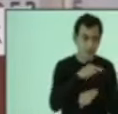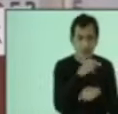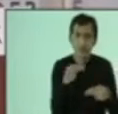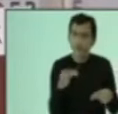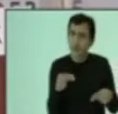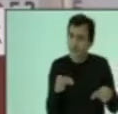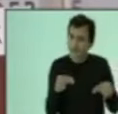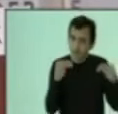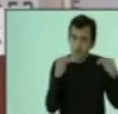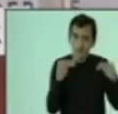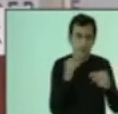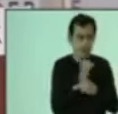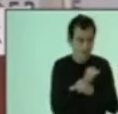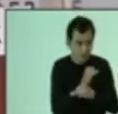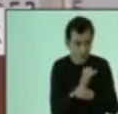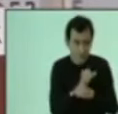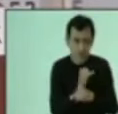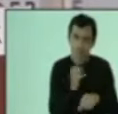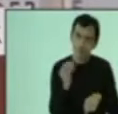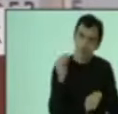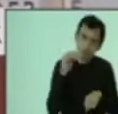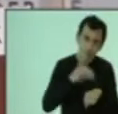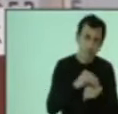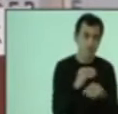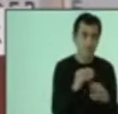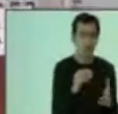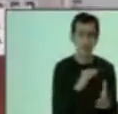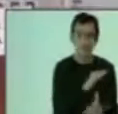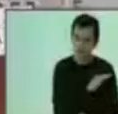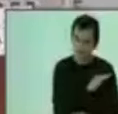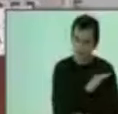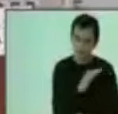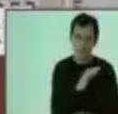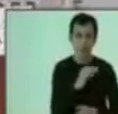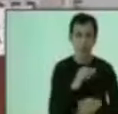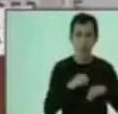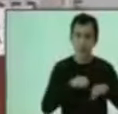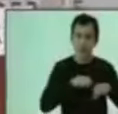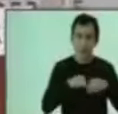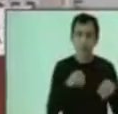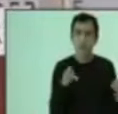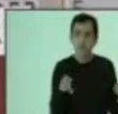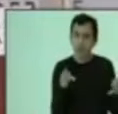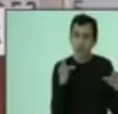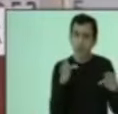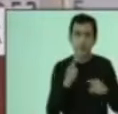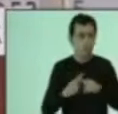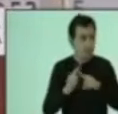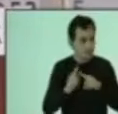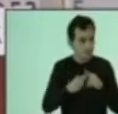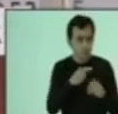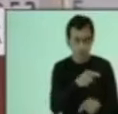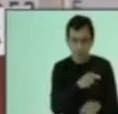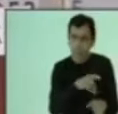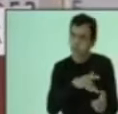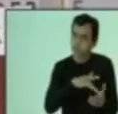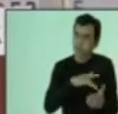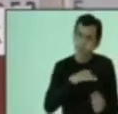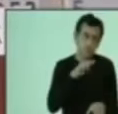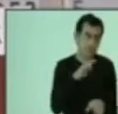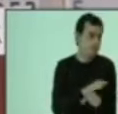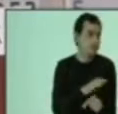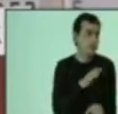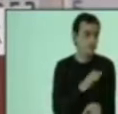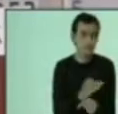que tengan acceso a internet puedan hacer otro tipo de sistemas de pago, lo cual fortalecería mucho el